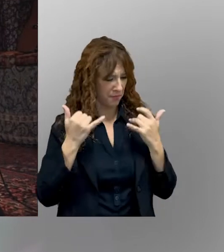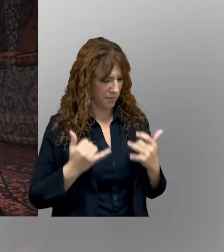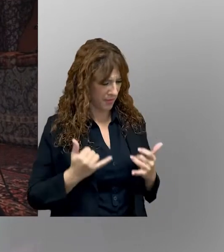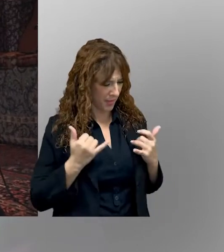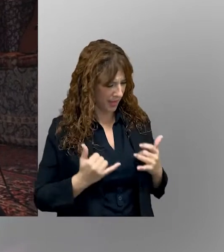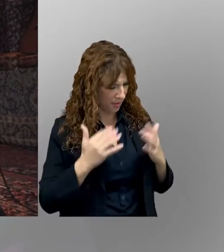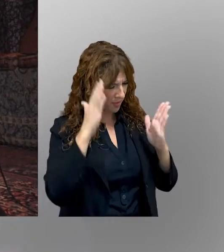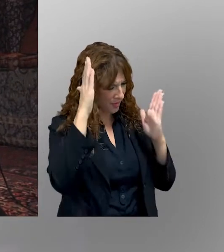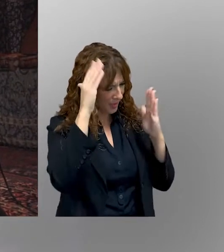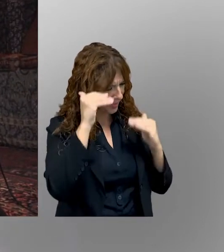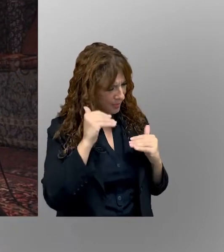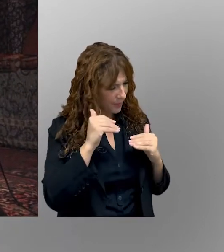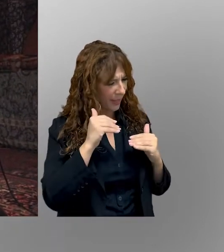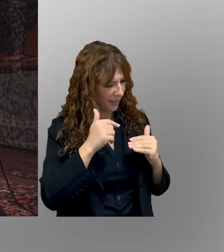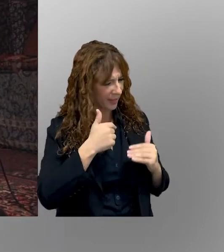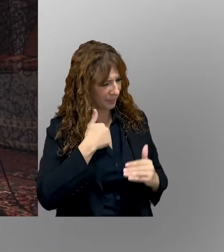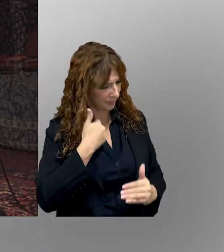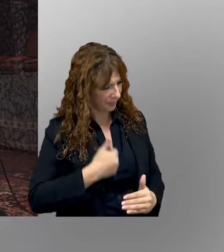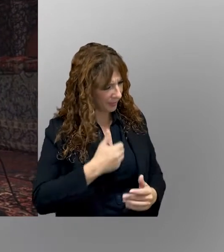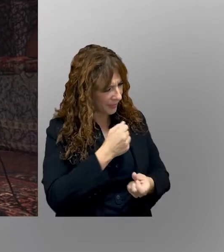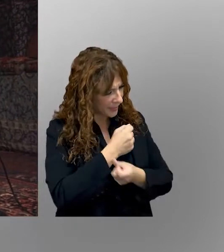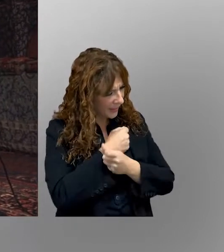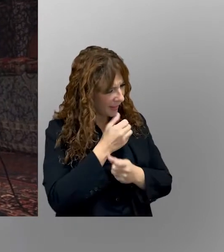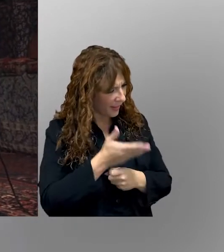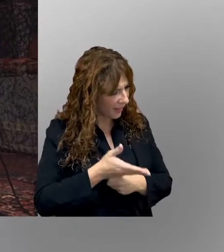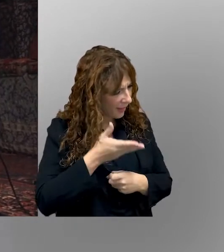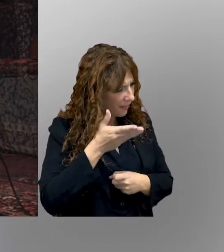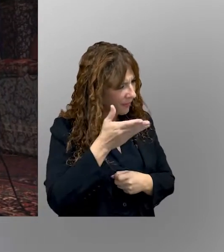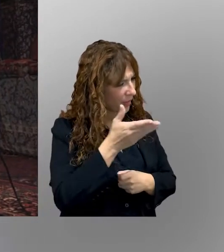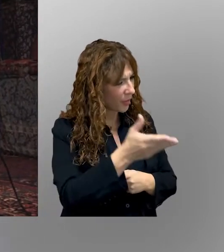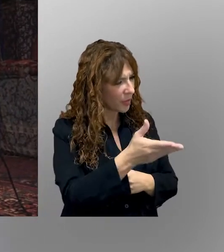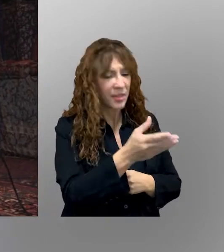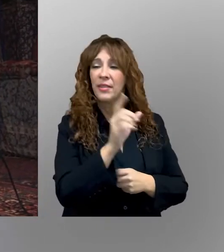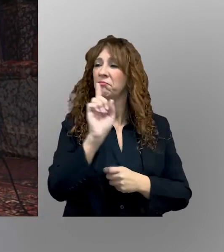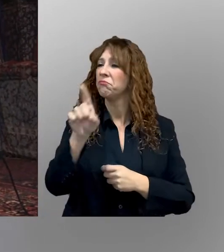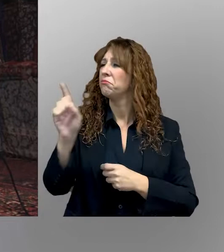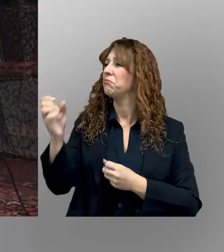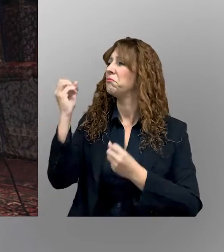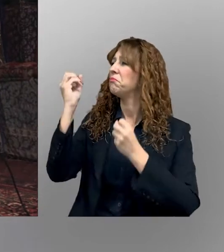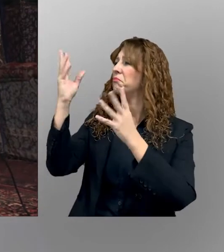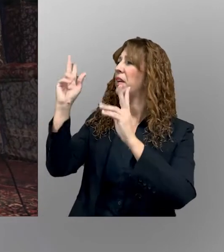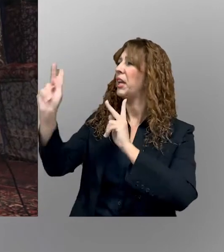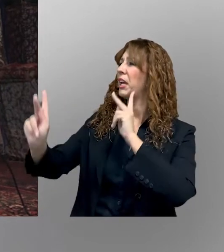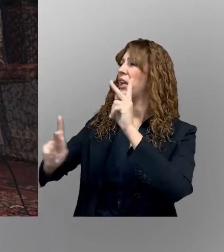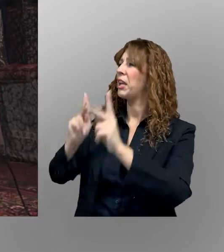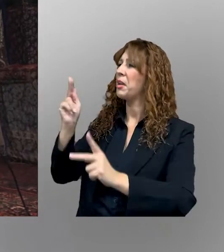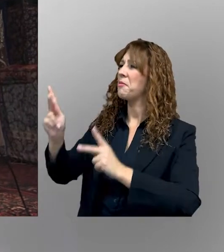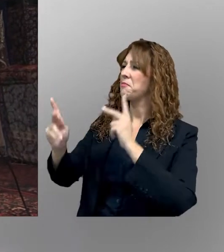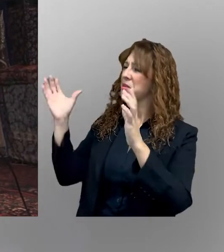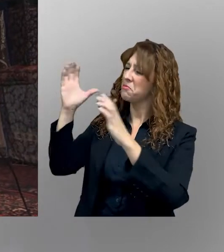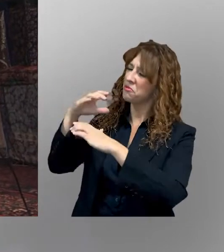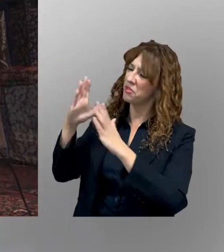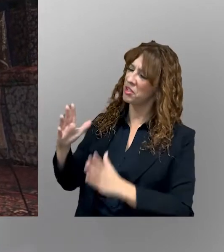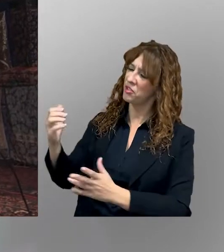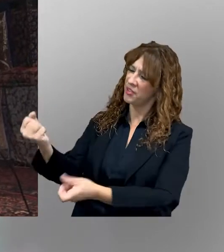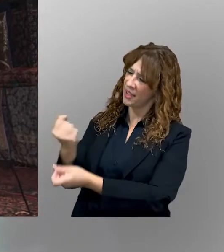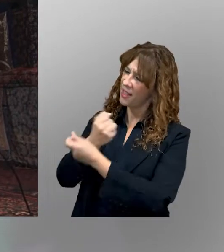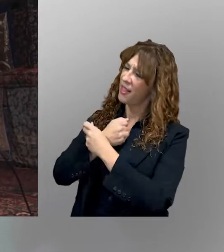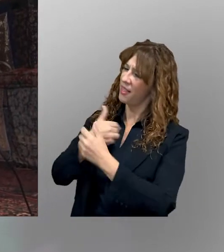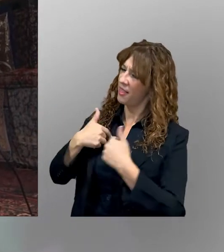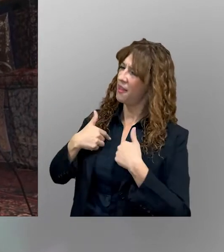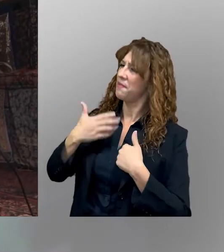Ahora, ¿cómo quieres que te quiera? Si 1000 extraños me